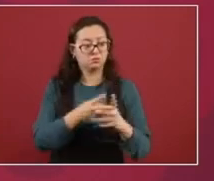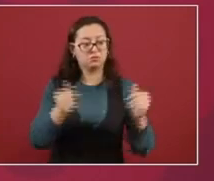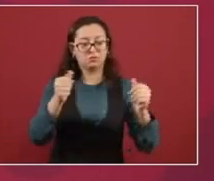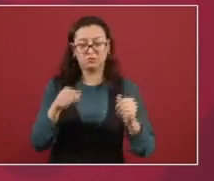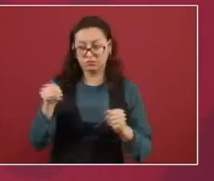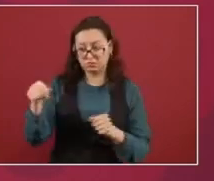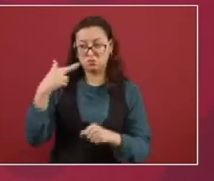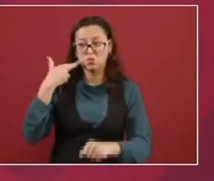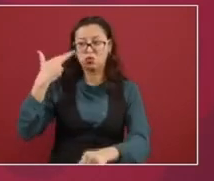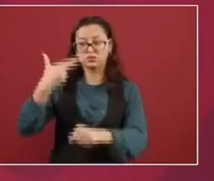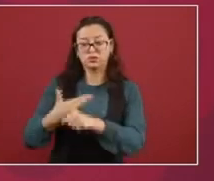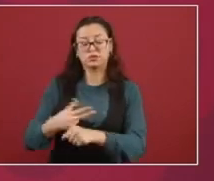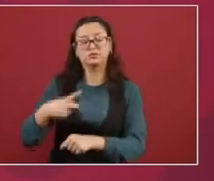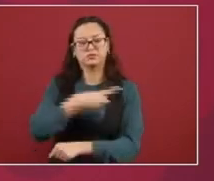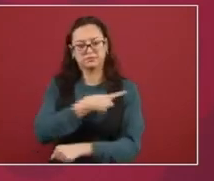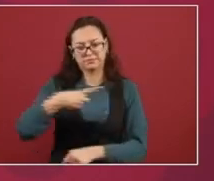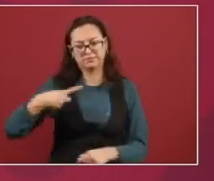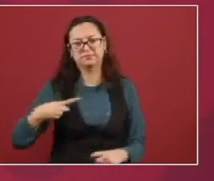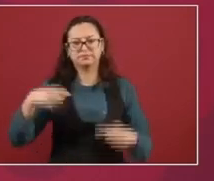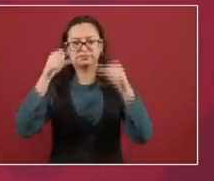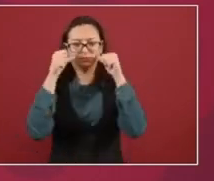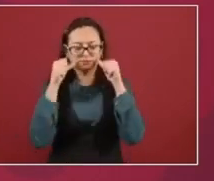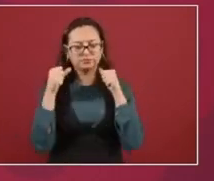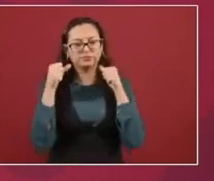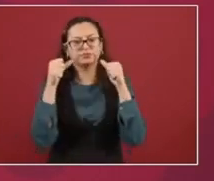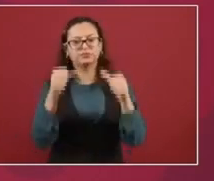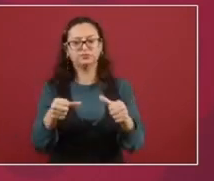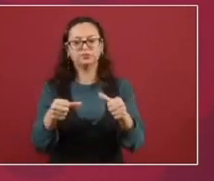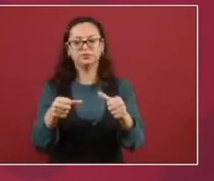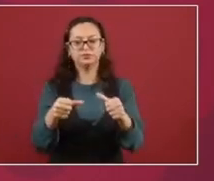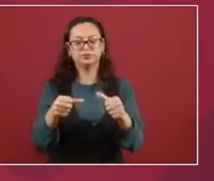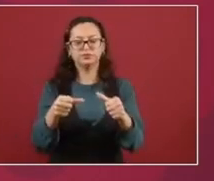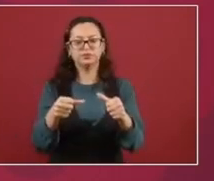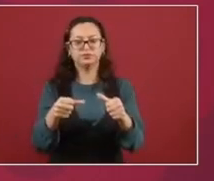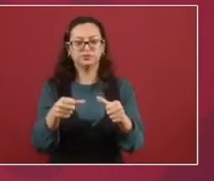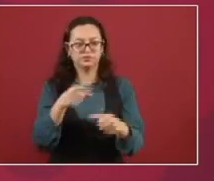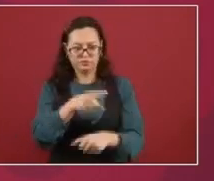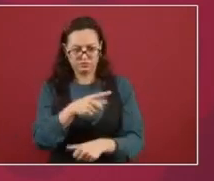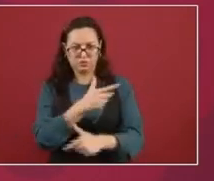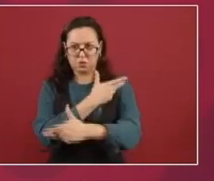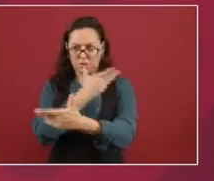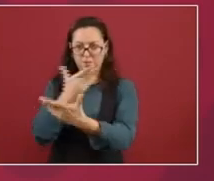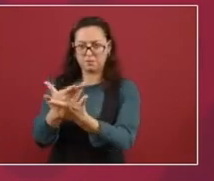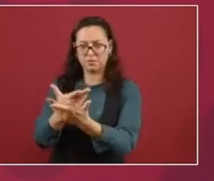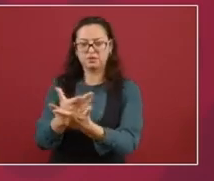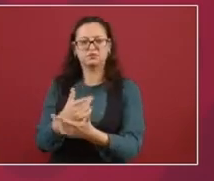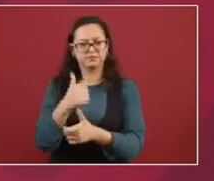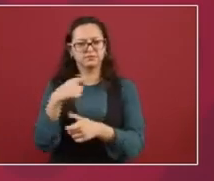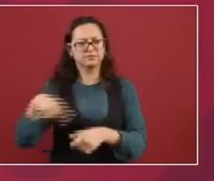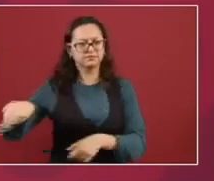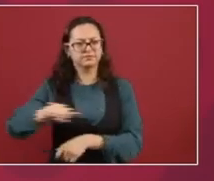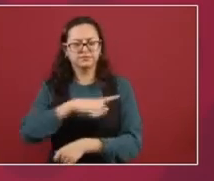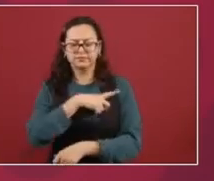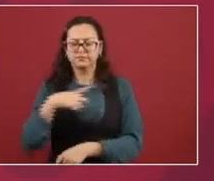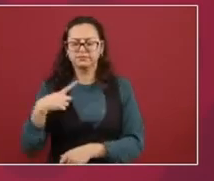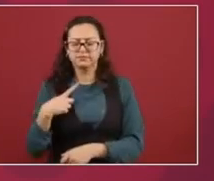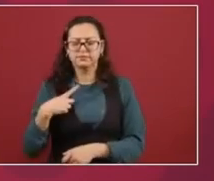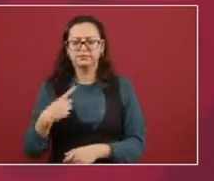desaparecidos, tiene que hacerse cargo de esta solicitud